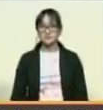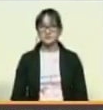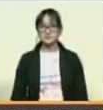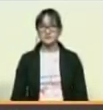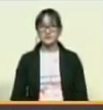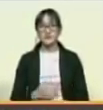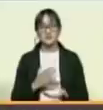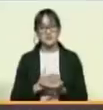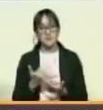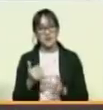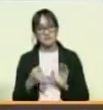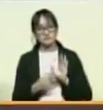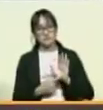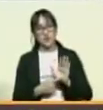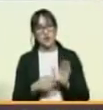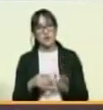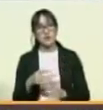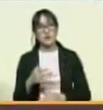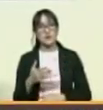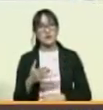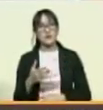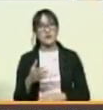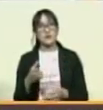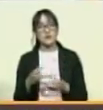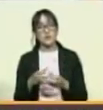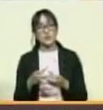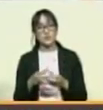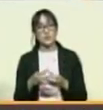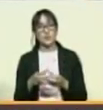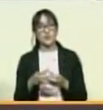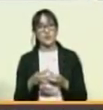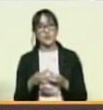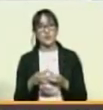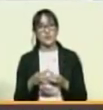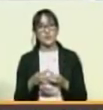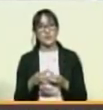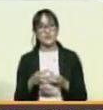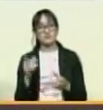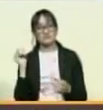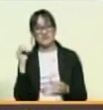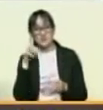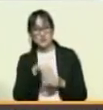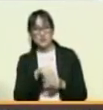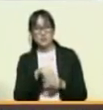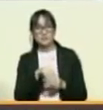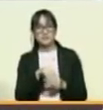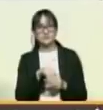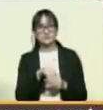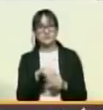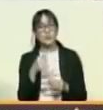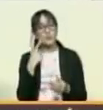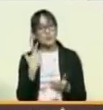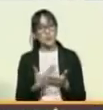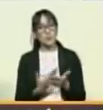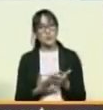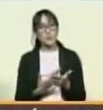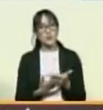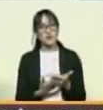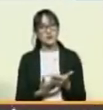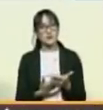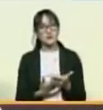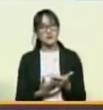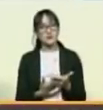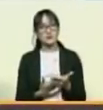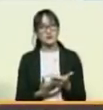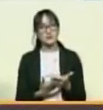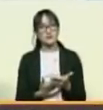tratado de presentar los sectores de la derecha, los sectores entreguistas, los sectores injerencistas, propuestas que